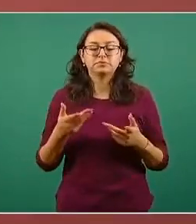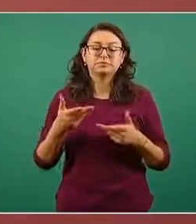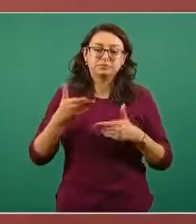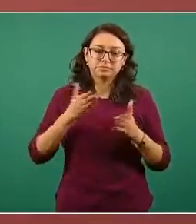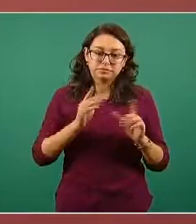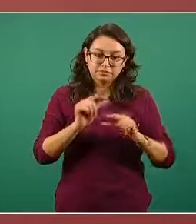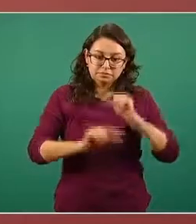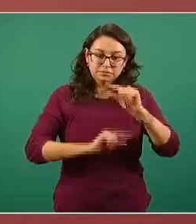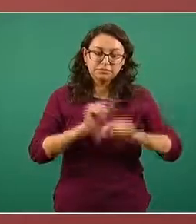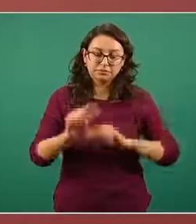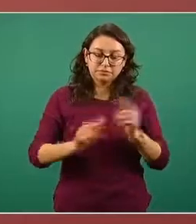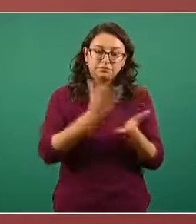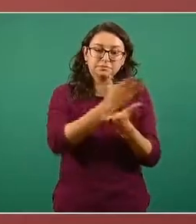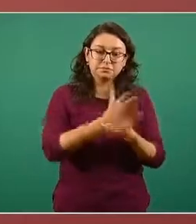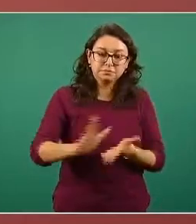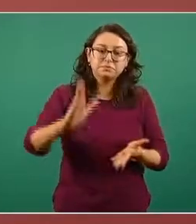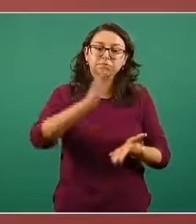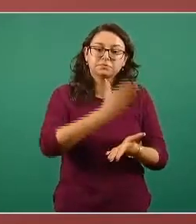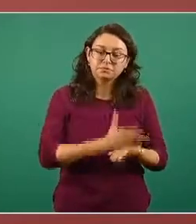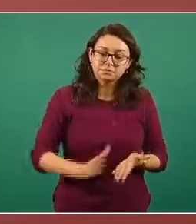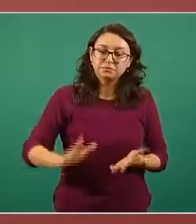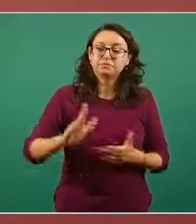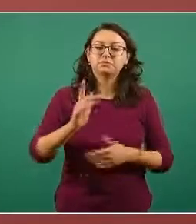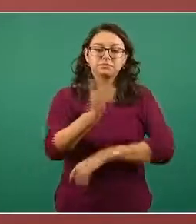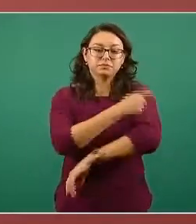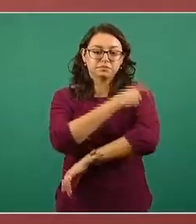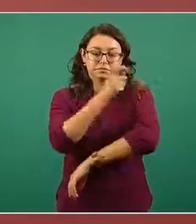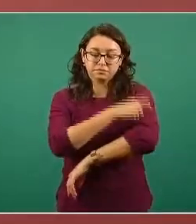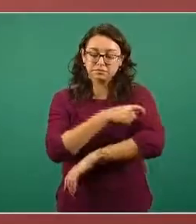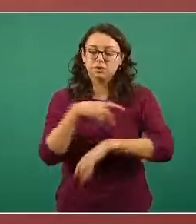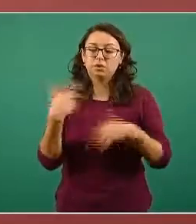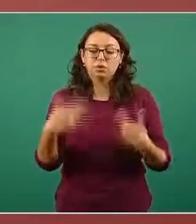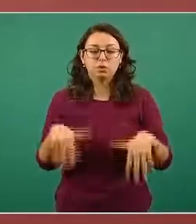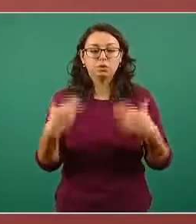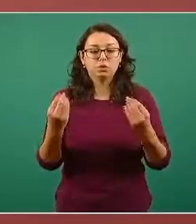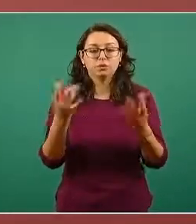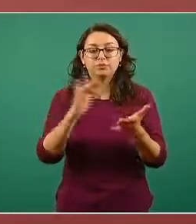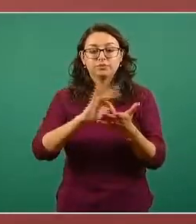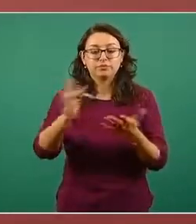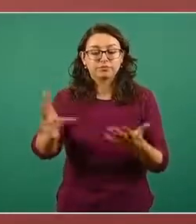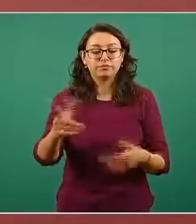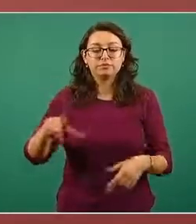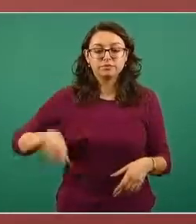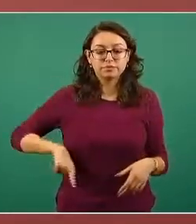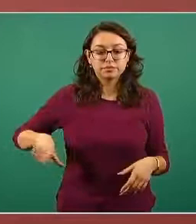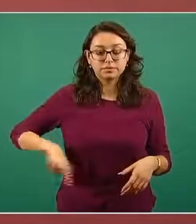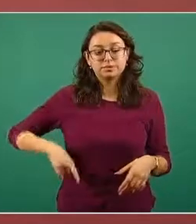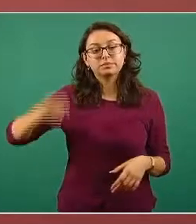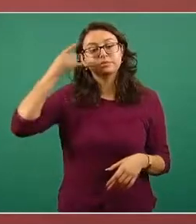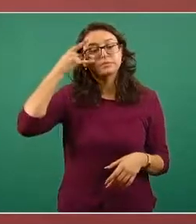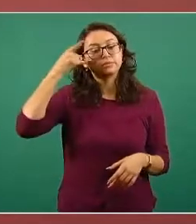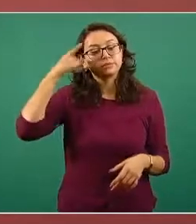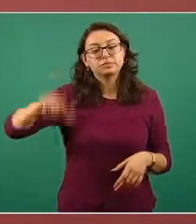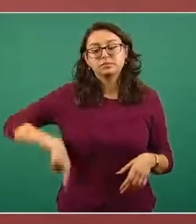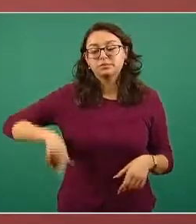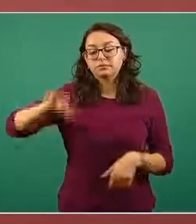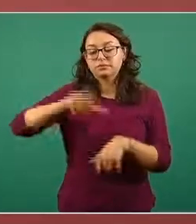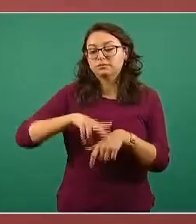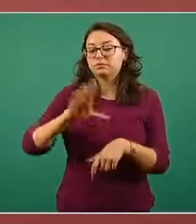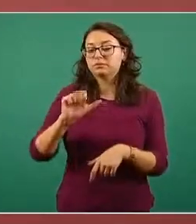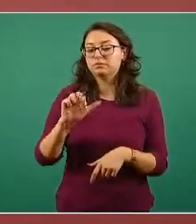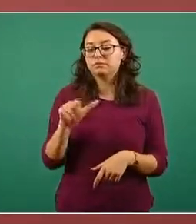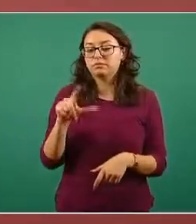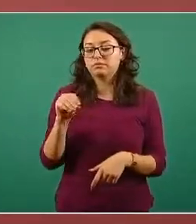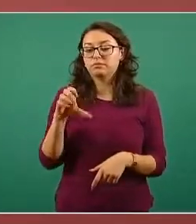general ha sido una experiencia muy gratificante. Agradecimiento también al gobierno de Campeche, al gobernador Carlos Miguel Aiza y